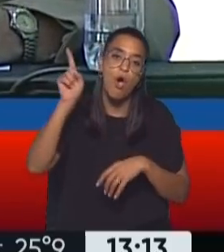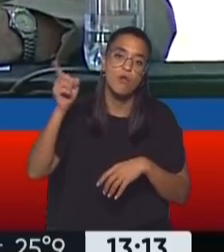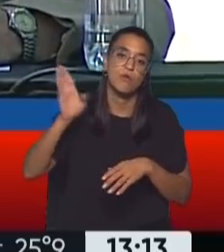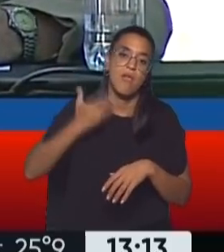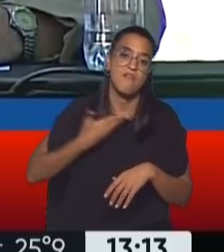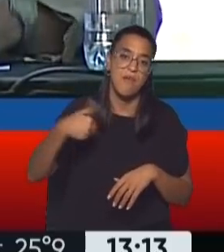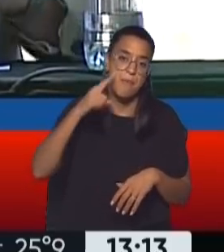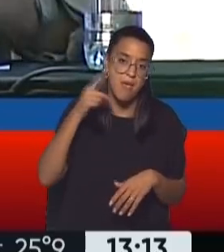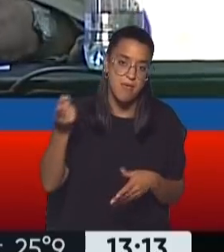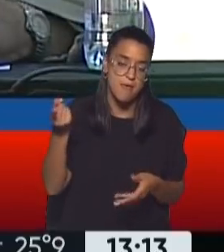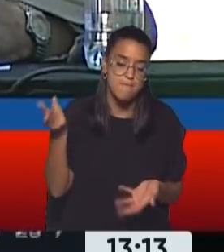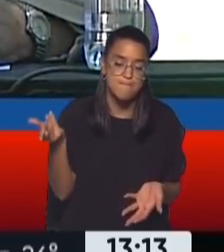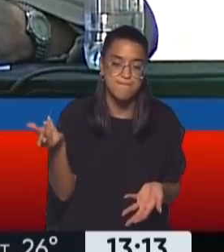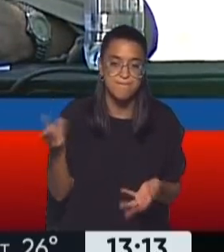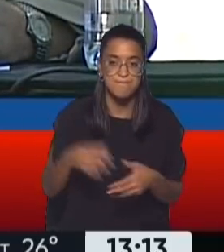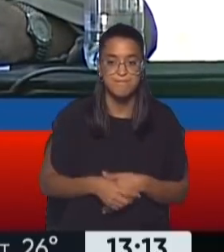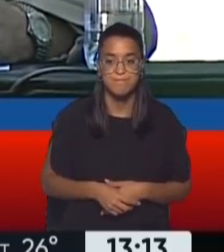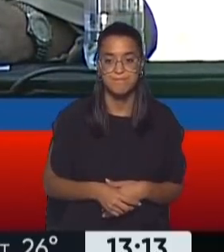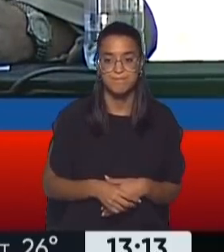Internacional.